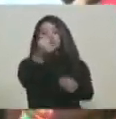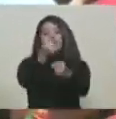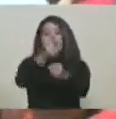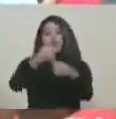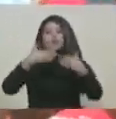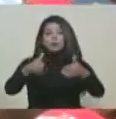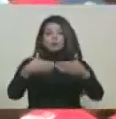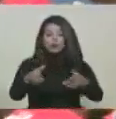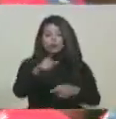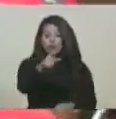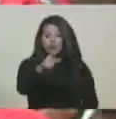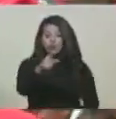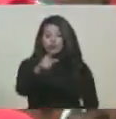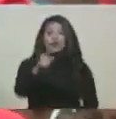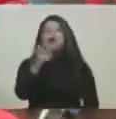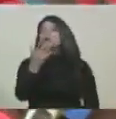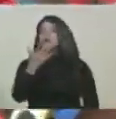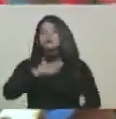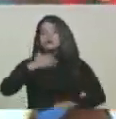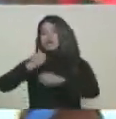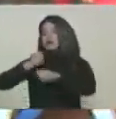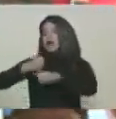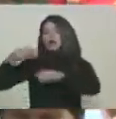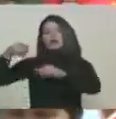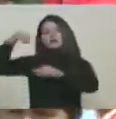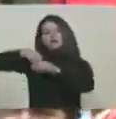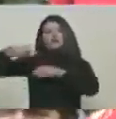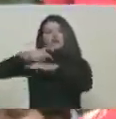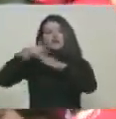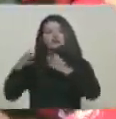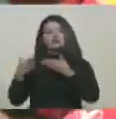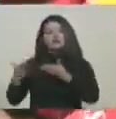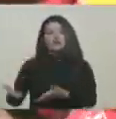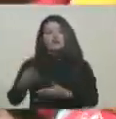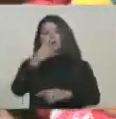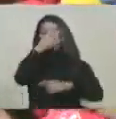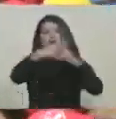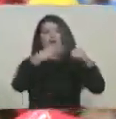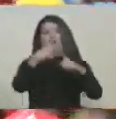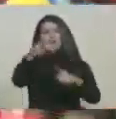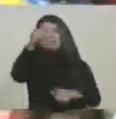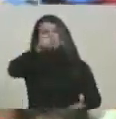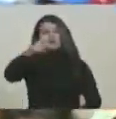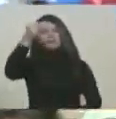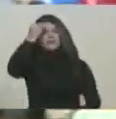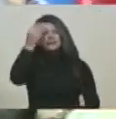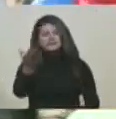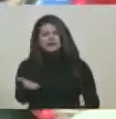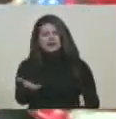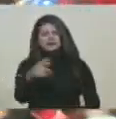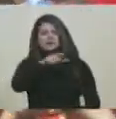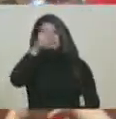público y trabaja en la gobernación estos 4 años, ¿qué piensa la gente de la derecha?